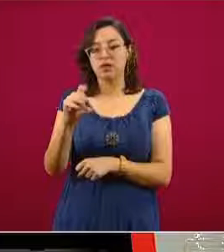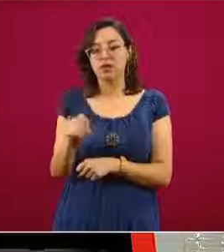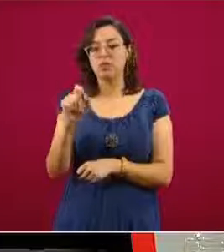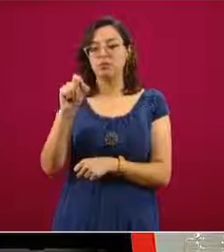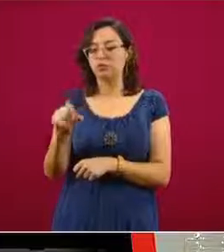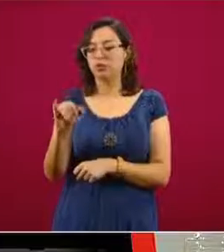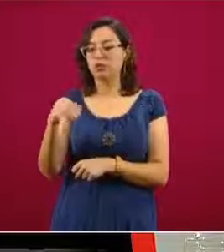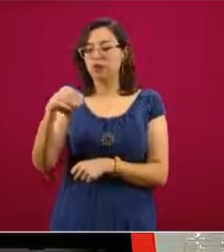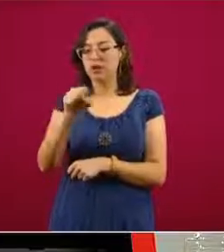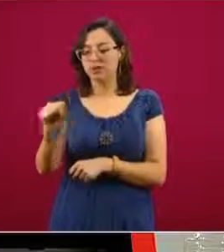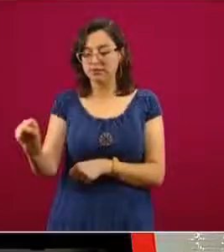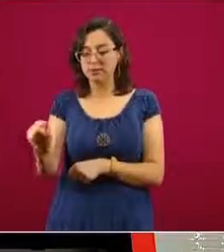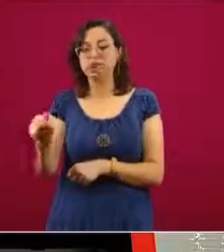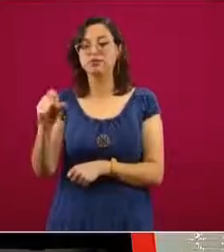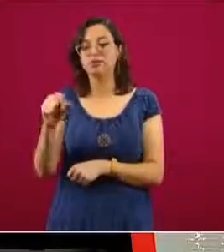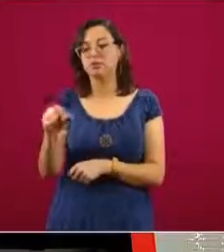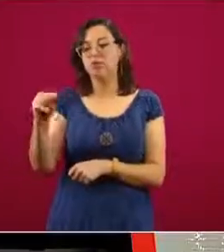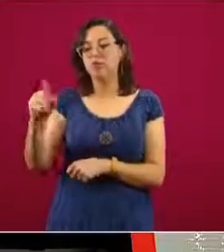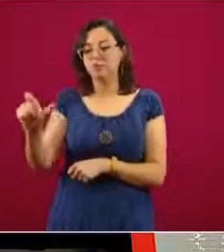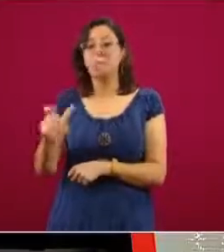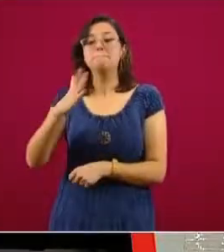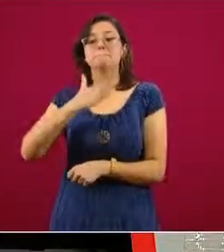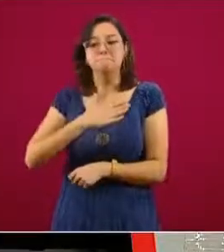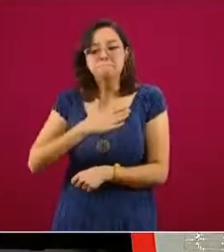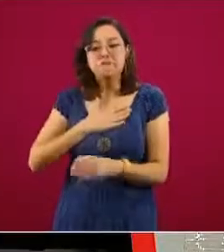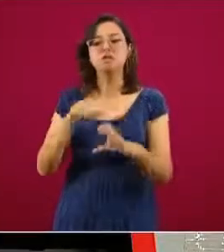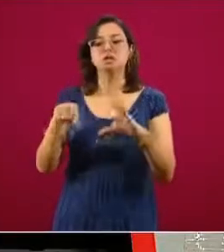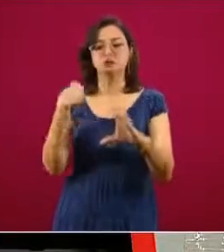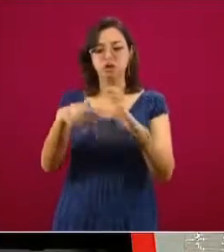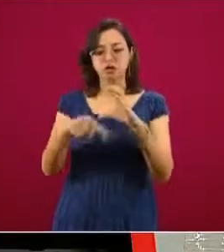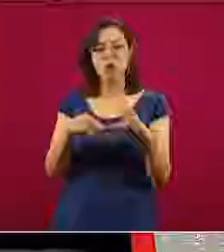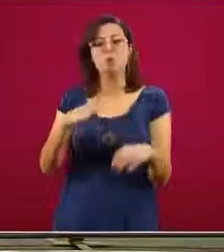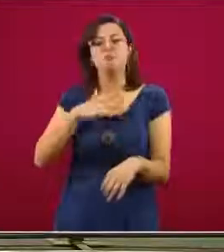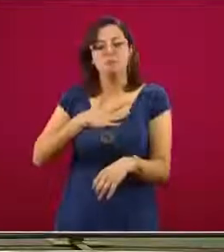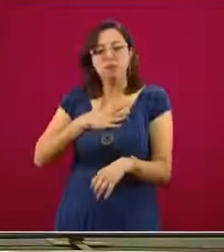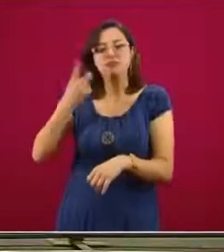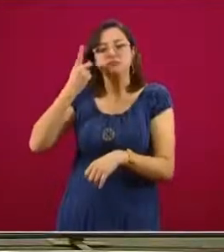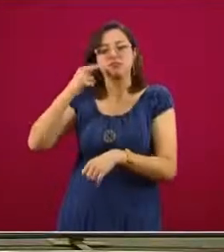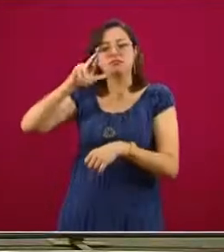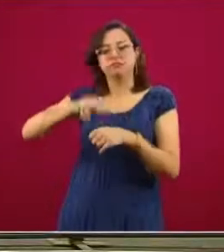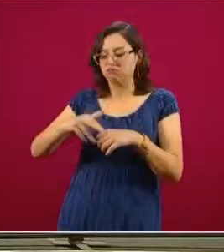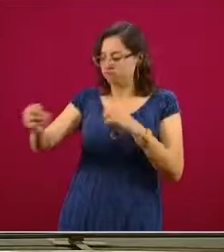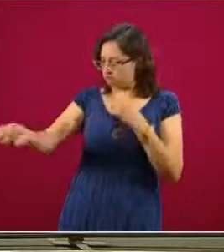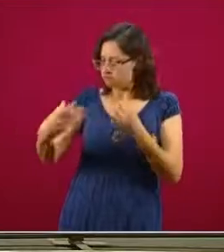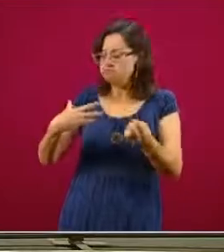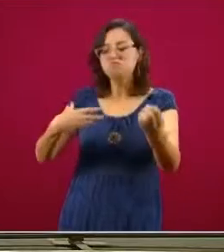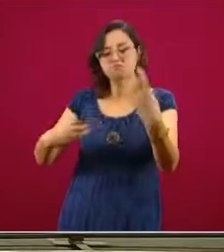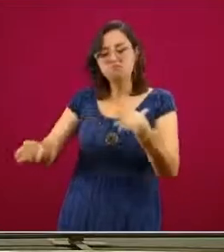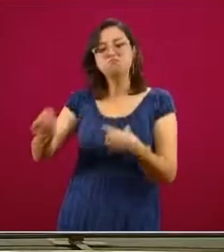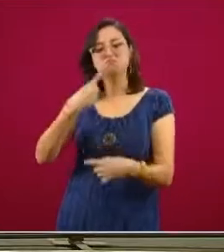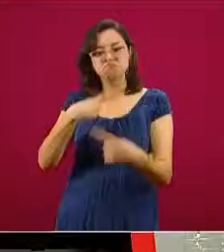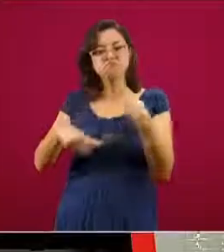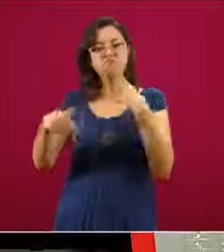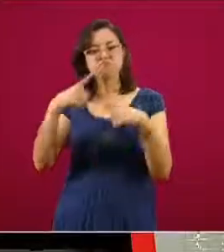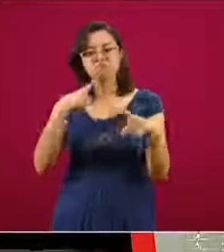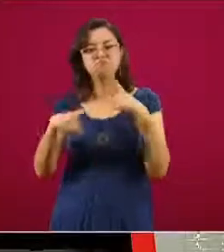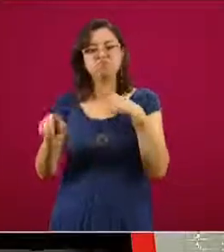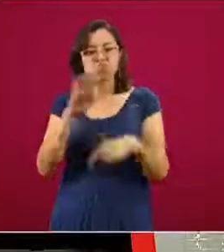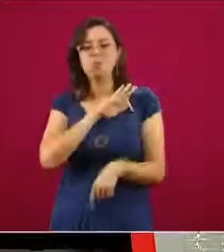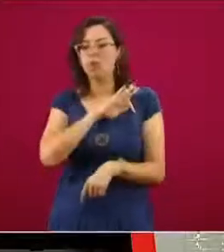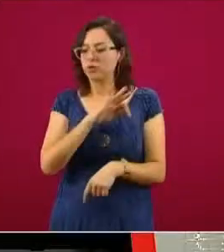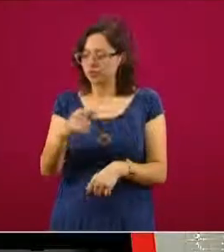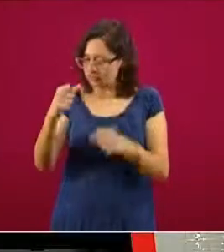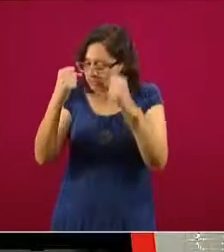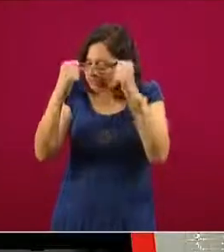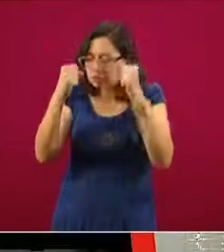zoe.robledo@ims.gov.mx. Es el correo electrónico mío de la Dirección General y ahí puede estar recibiendo las quejas y que tengan la seguridad